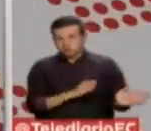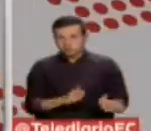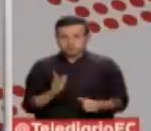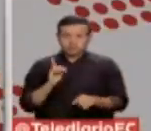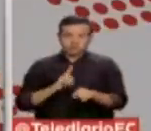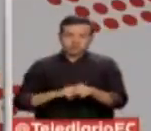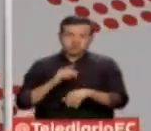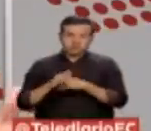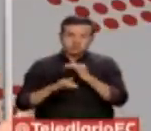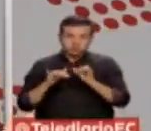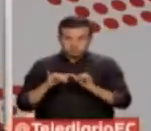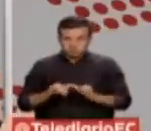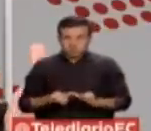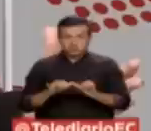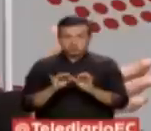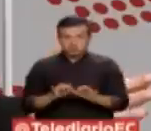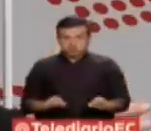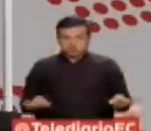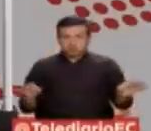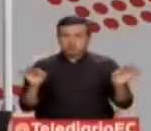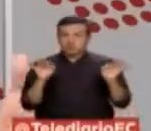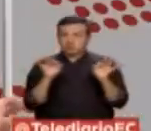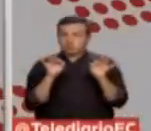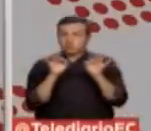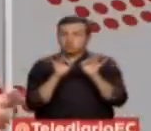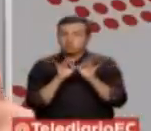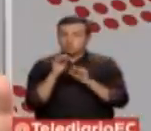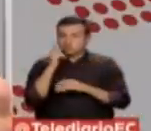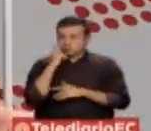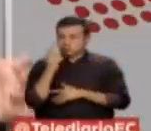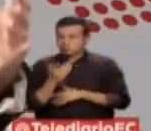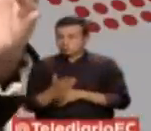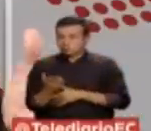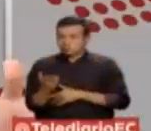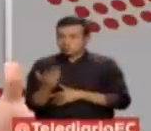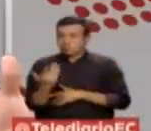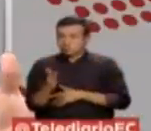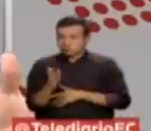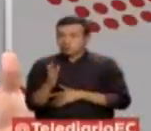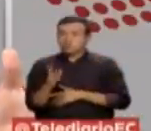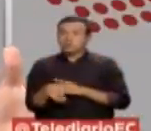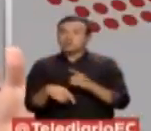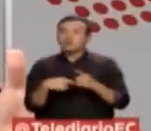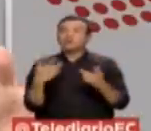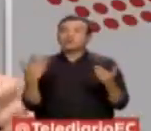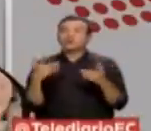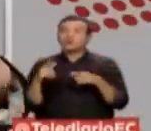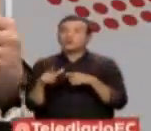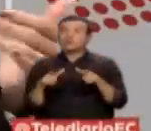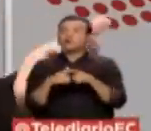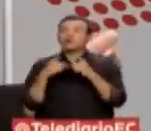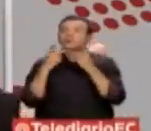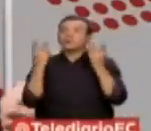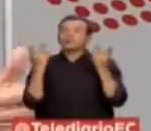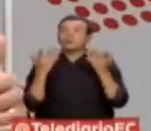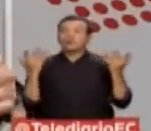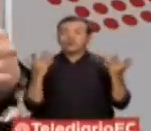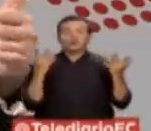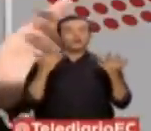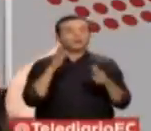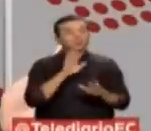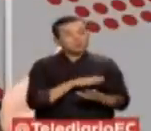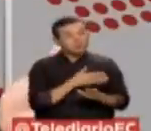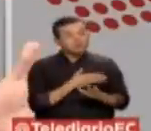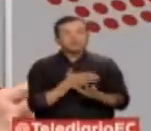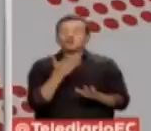tiempo necesario para que la intendencia pueda preveer En dónde van a haber espectáculos públicos en dónde hay conciertos en